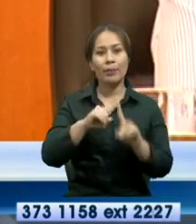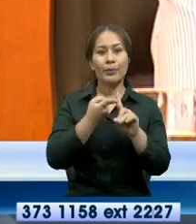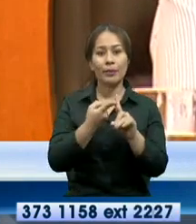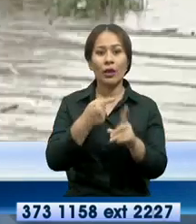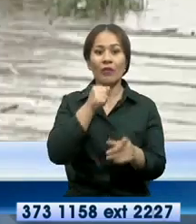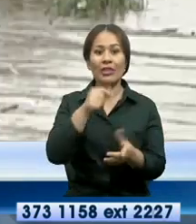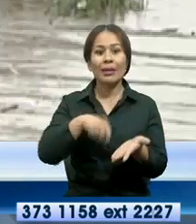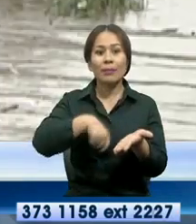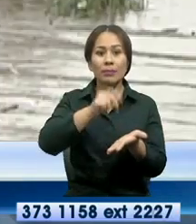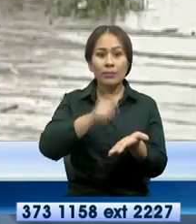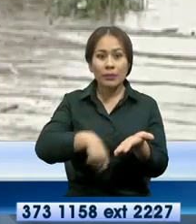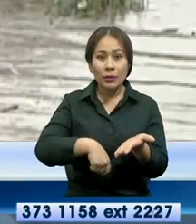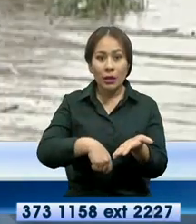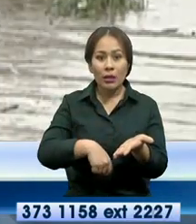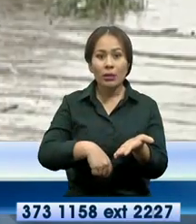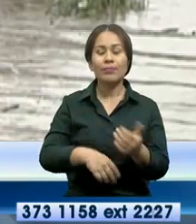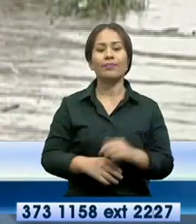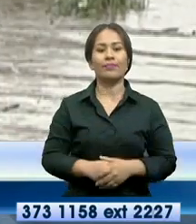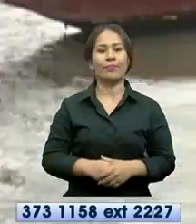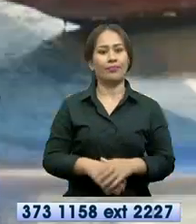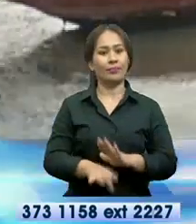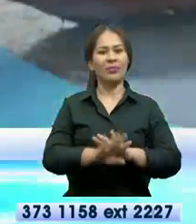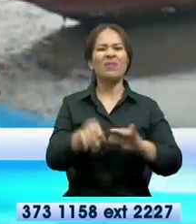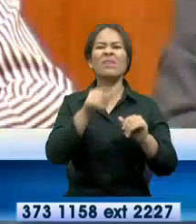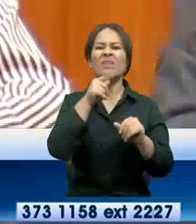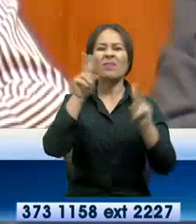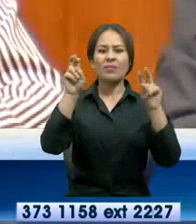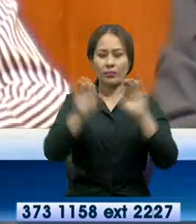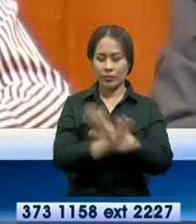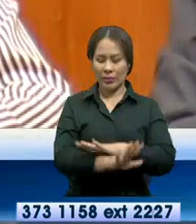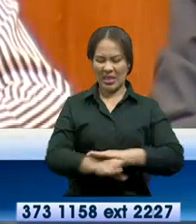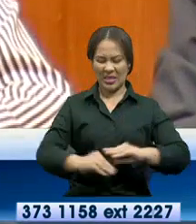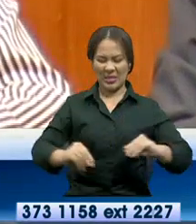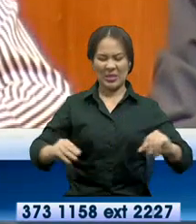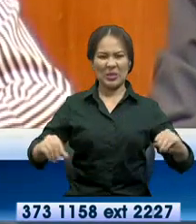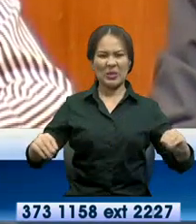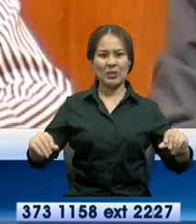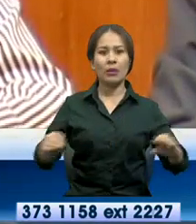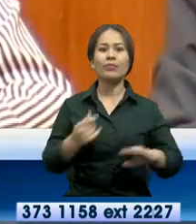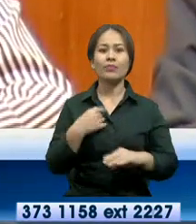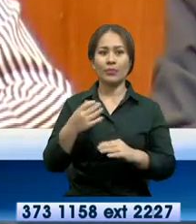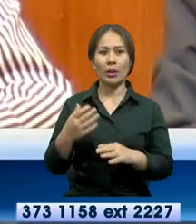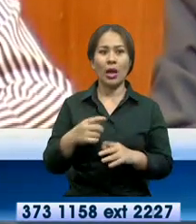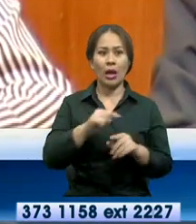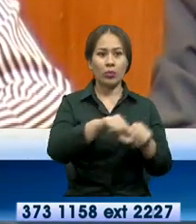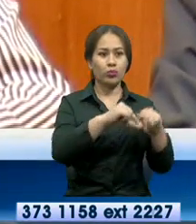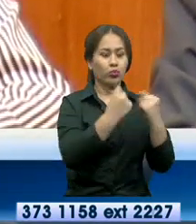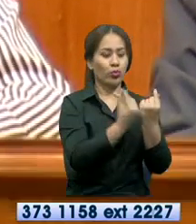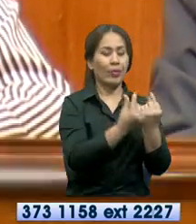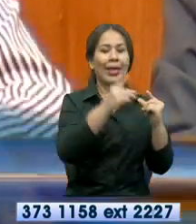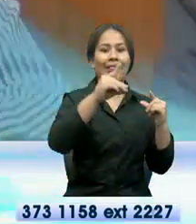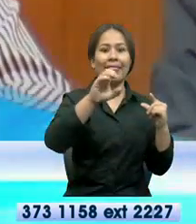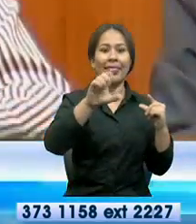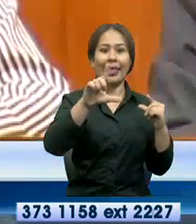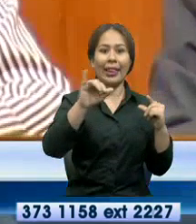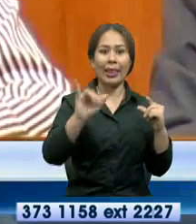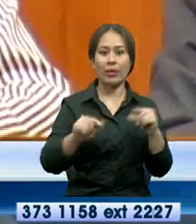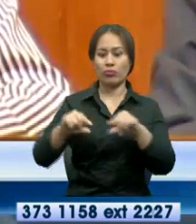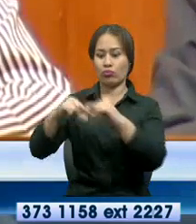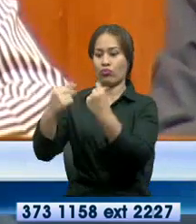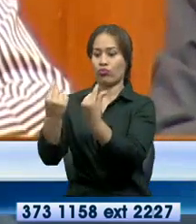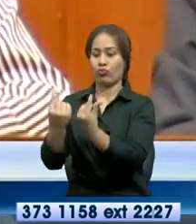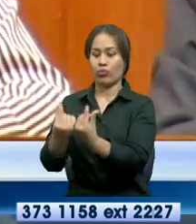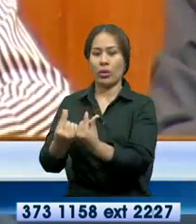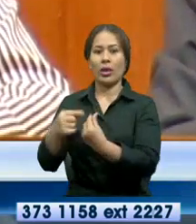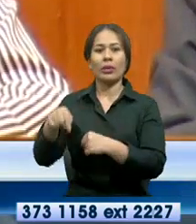firmar el contrato. ¿Y qué se hará con ese sedimento? En el área de Fincas Delia, 172 hectáreas, y